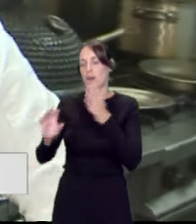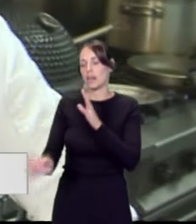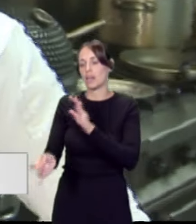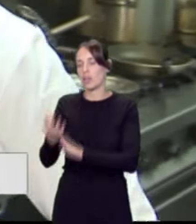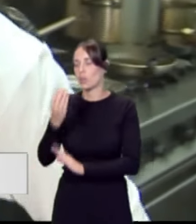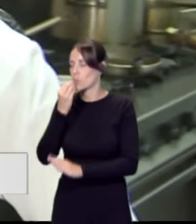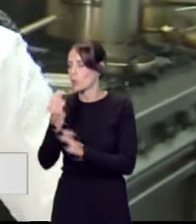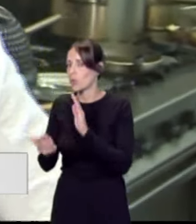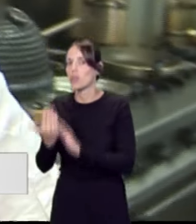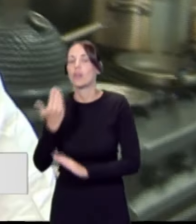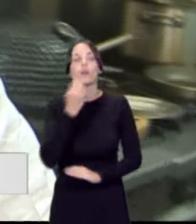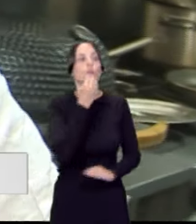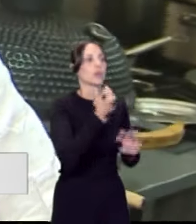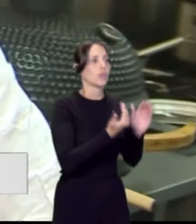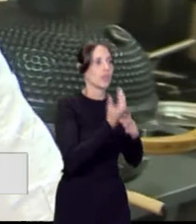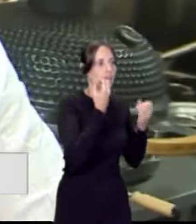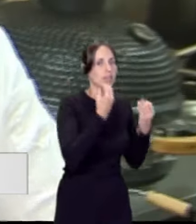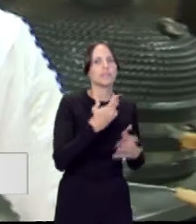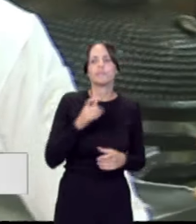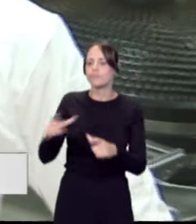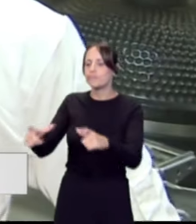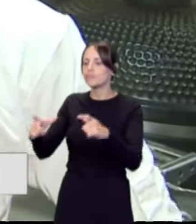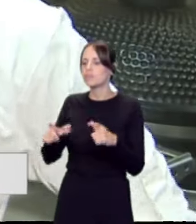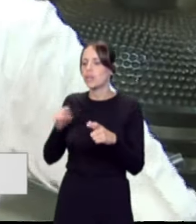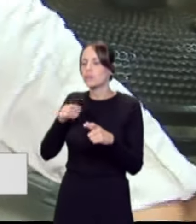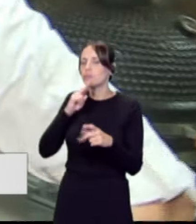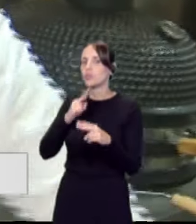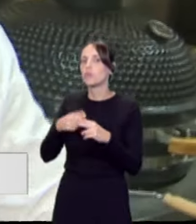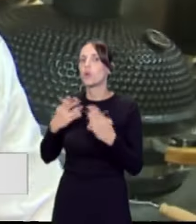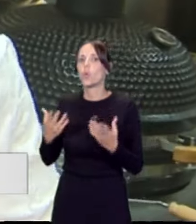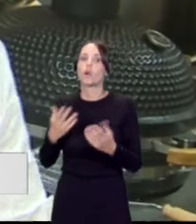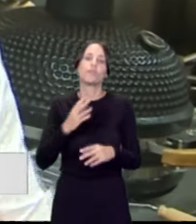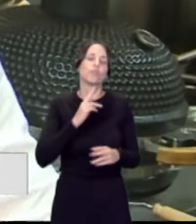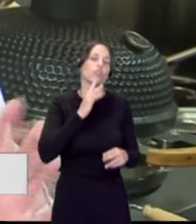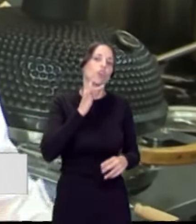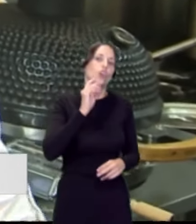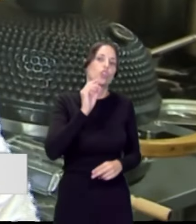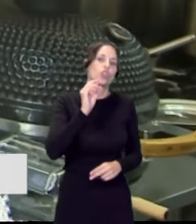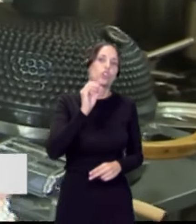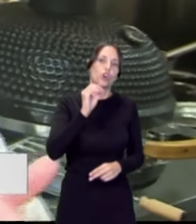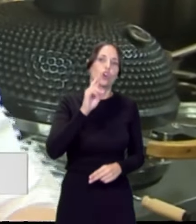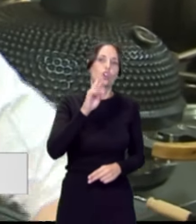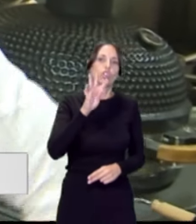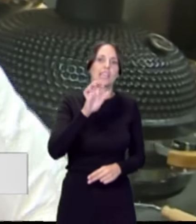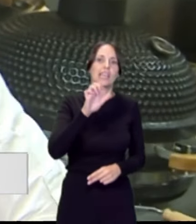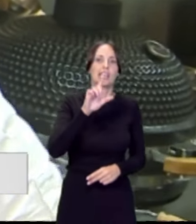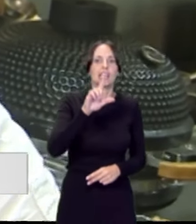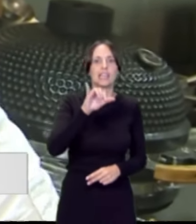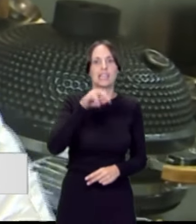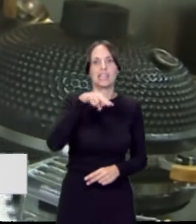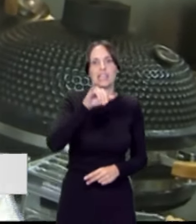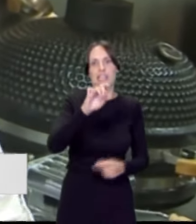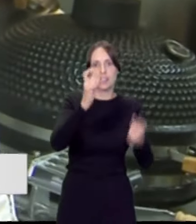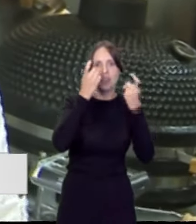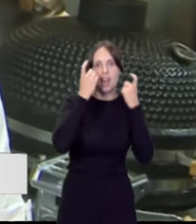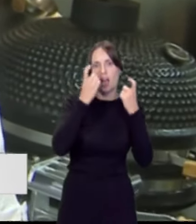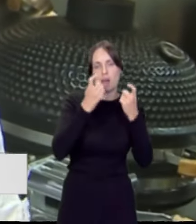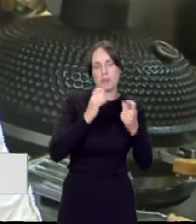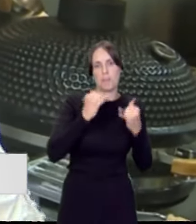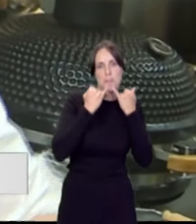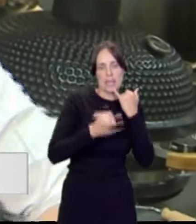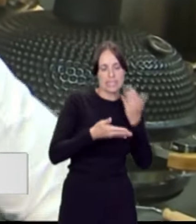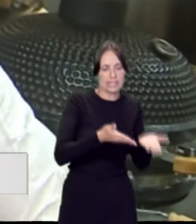¿qué tal? Bueno, ¿cómo se llama el plato que ustedes ofrecen? Tortellini de cabra, al final no me complique la vida, en el nombre me refiero. Es un tortellini relleno